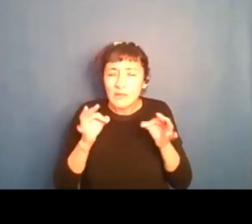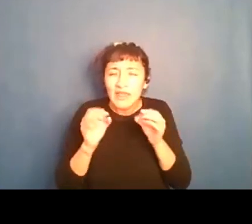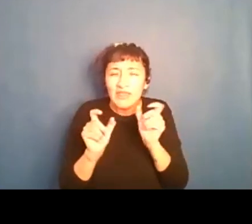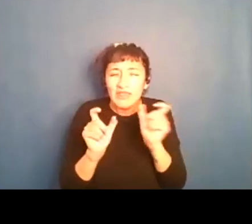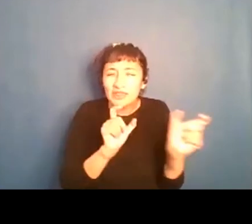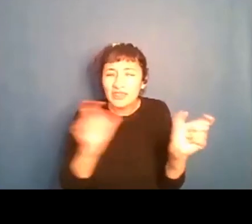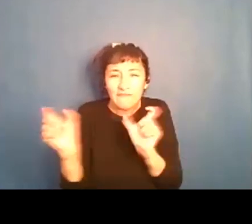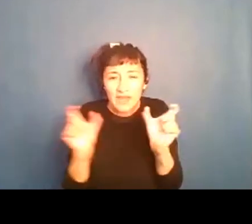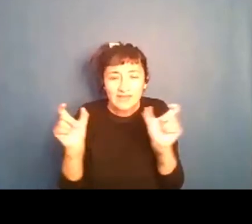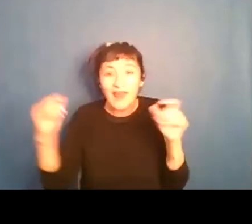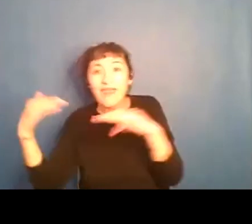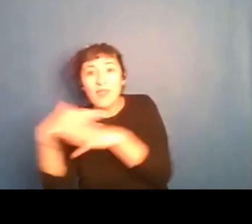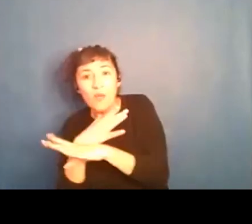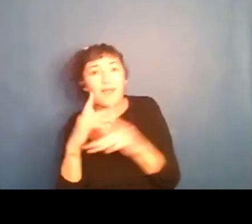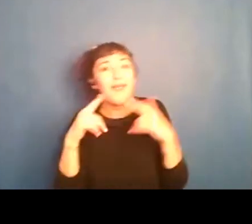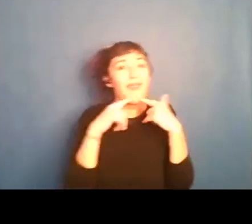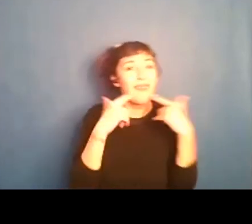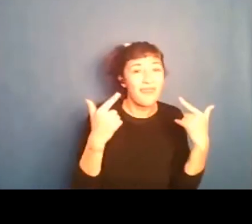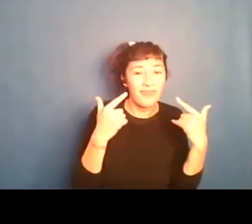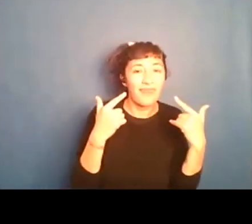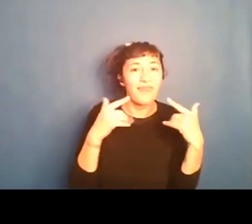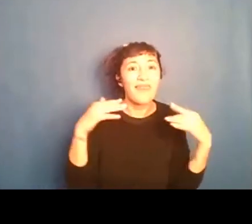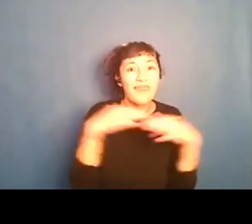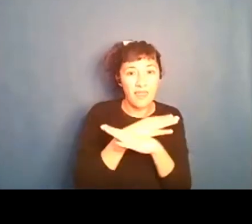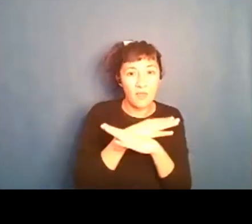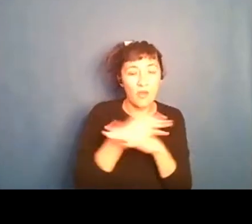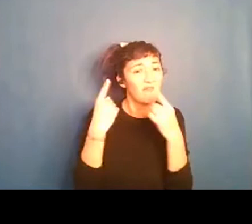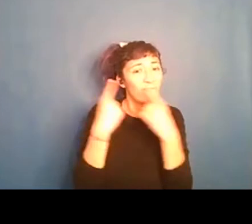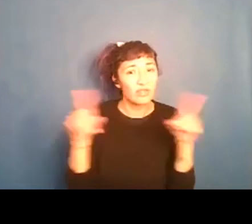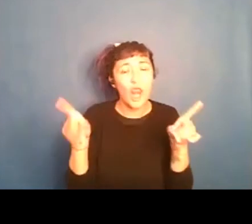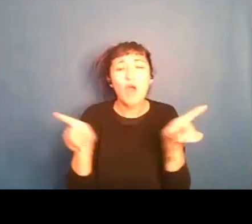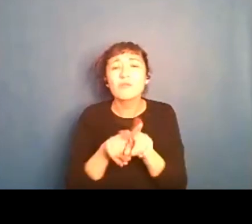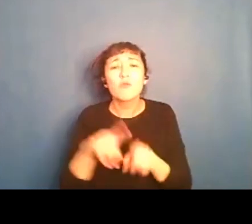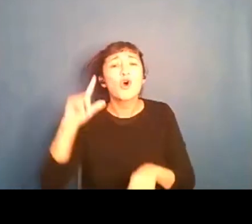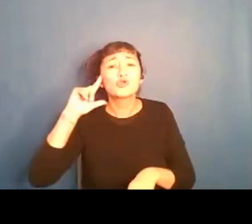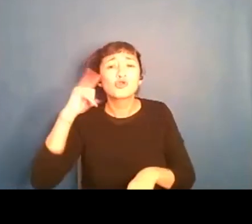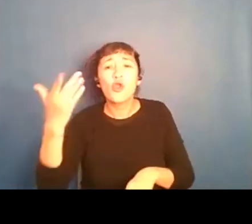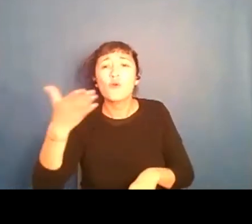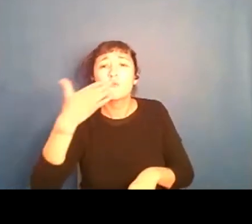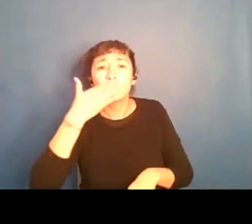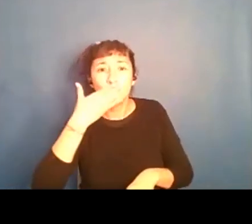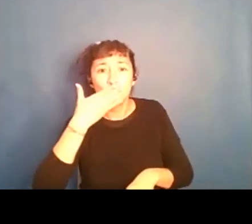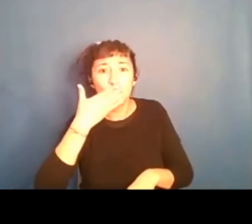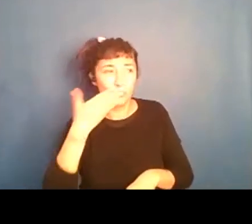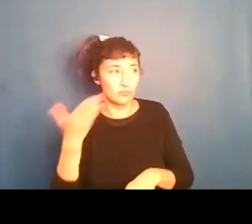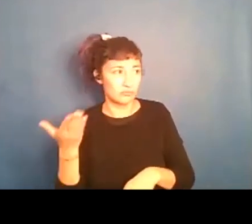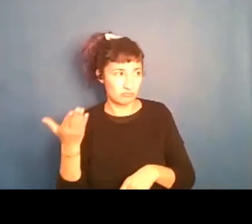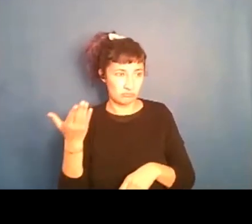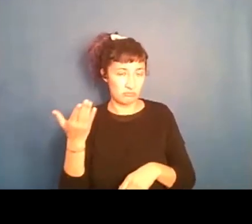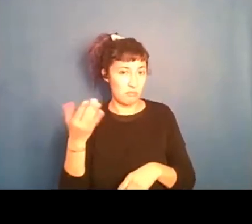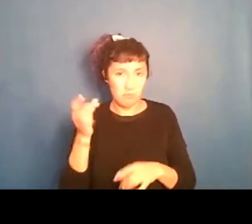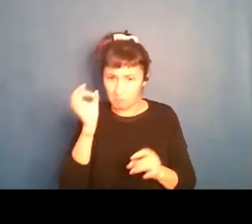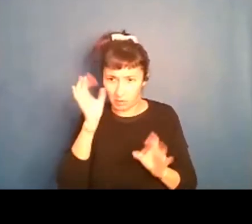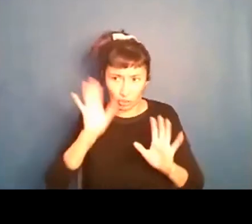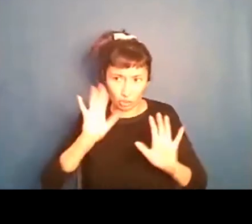entre lenguaje con lengua. O lo mismo con sordos mudos. Las personas son sordas mudas o sordomudos. Disculpen,